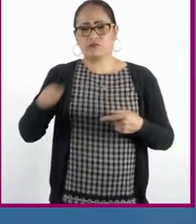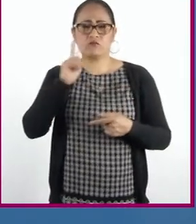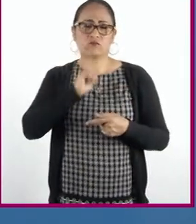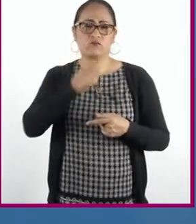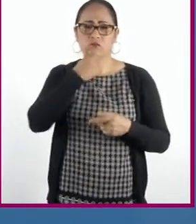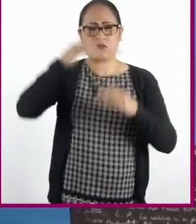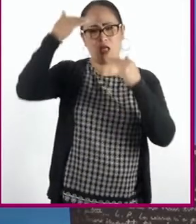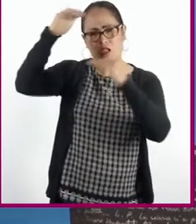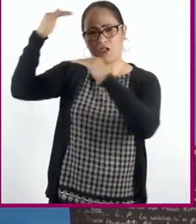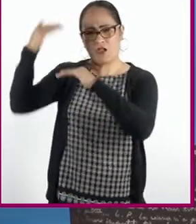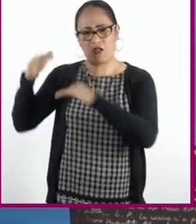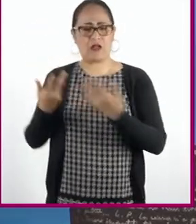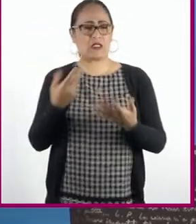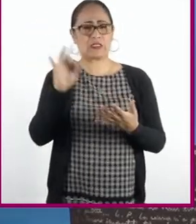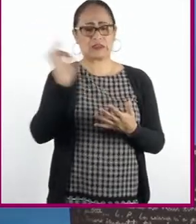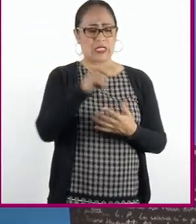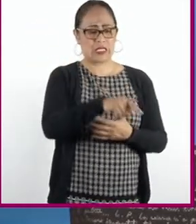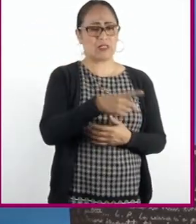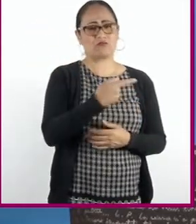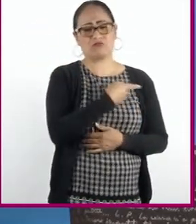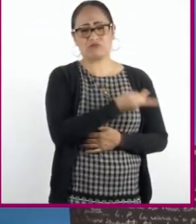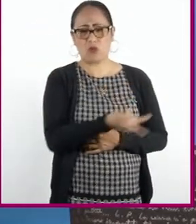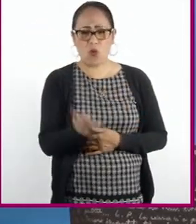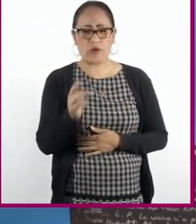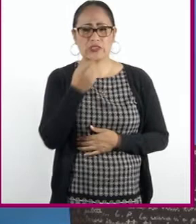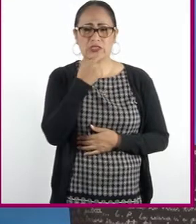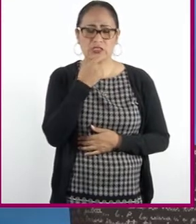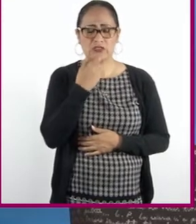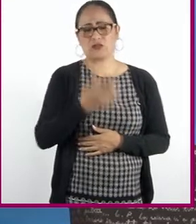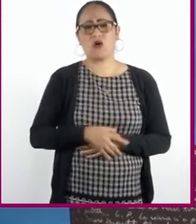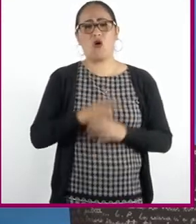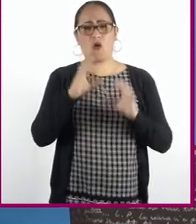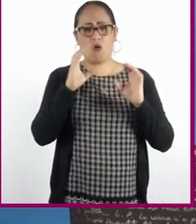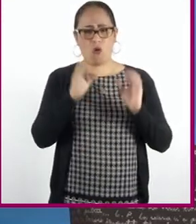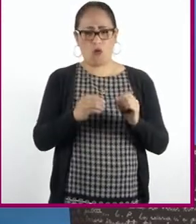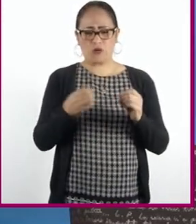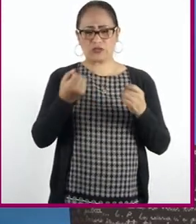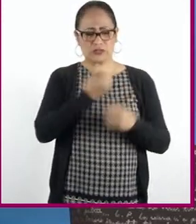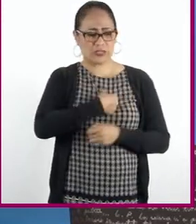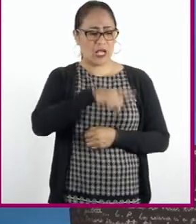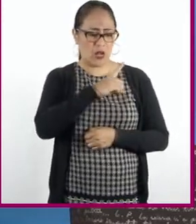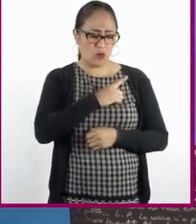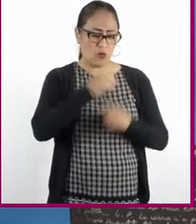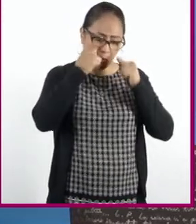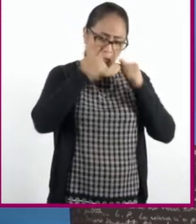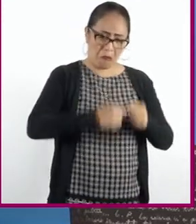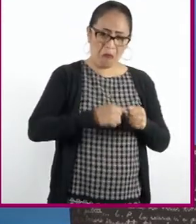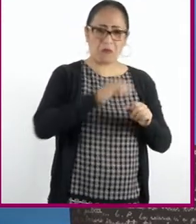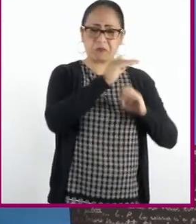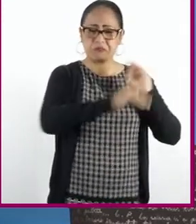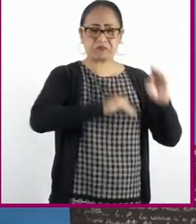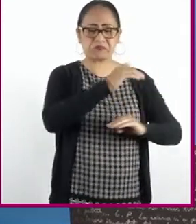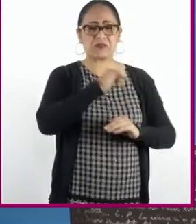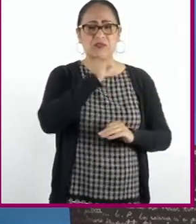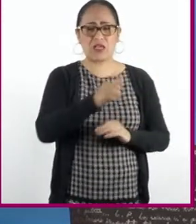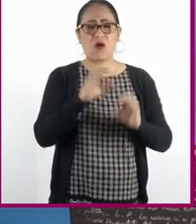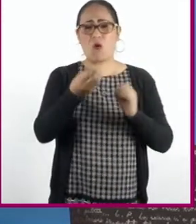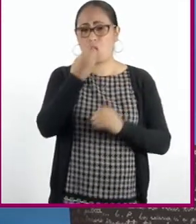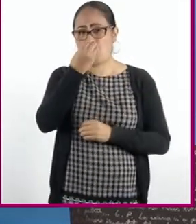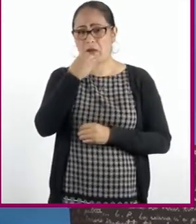malas condiciones de vida, como la pobreza, la deficiente atención de la salud, la mala nutrición, la falta de